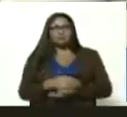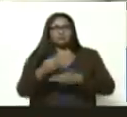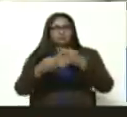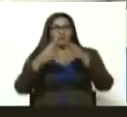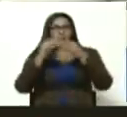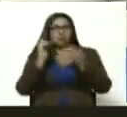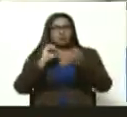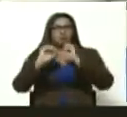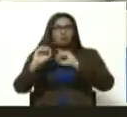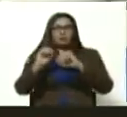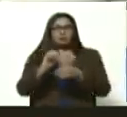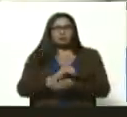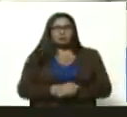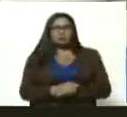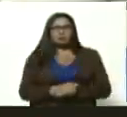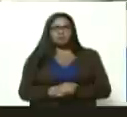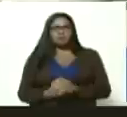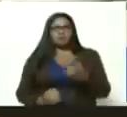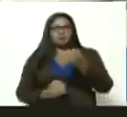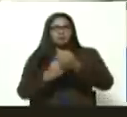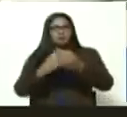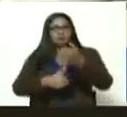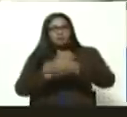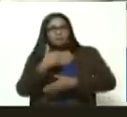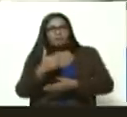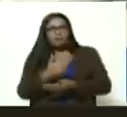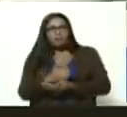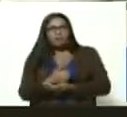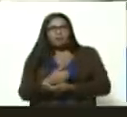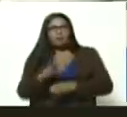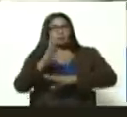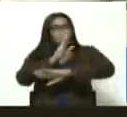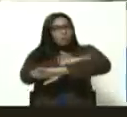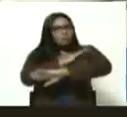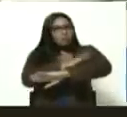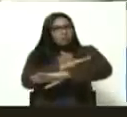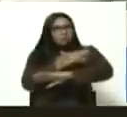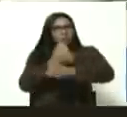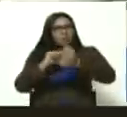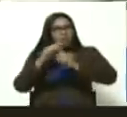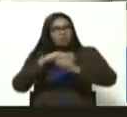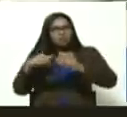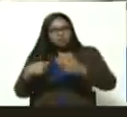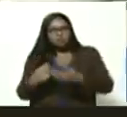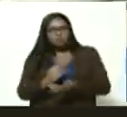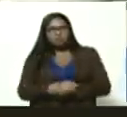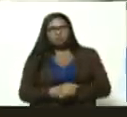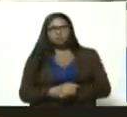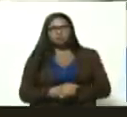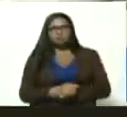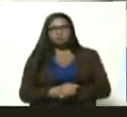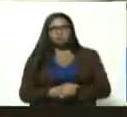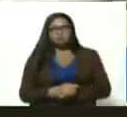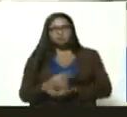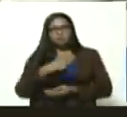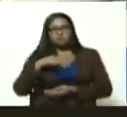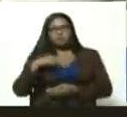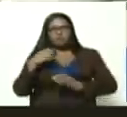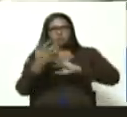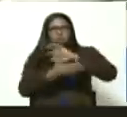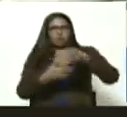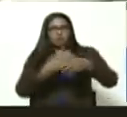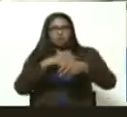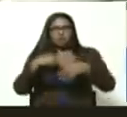contrario refuerza aún más la conducta ante imperialista nuestro y el proceder ante imperialista